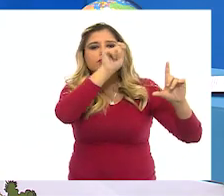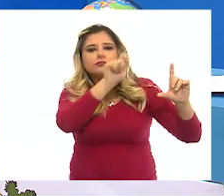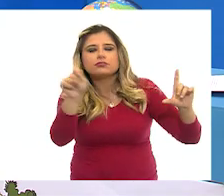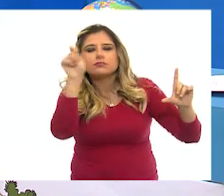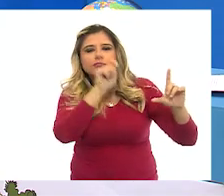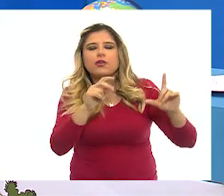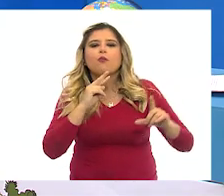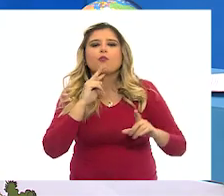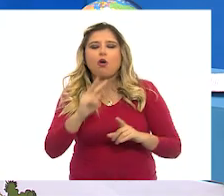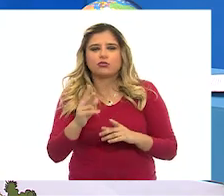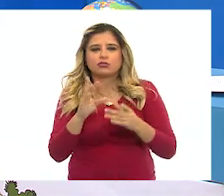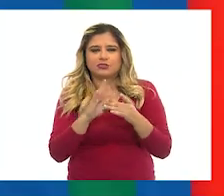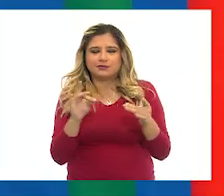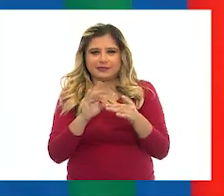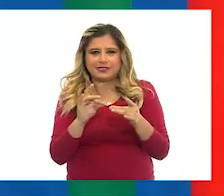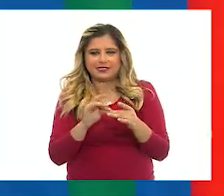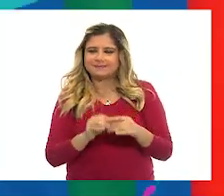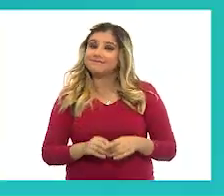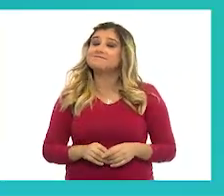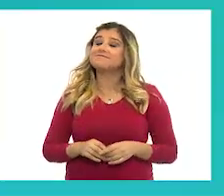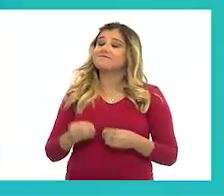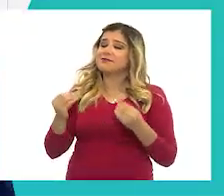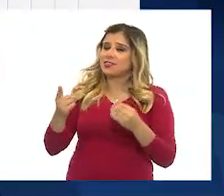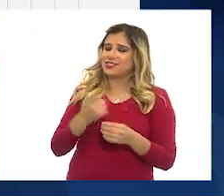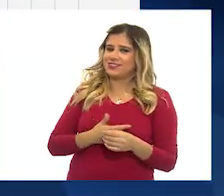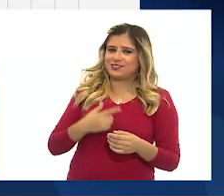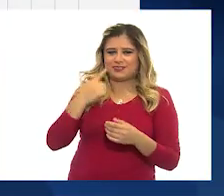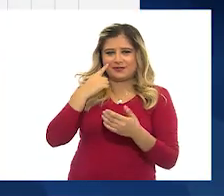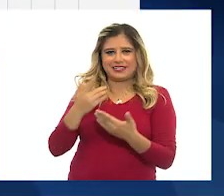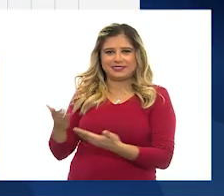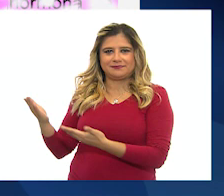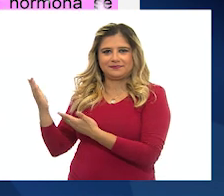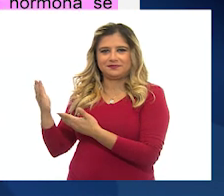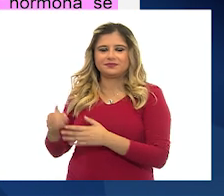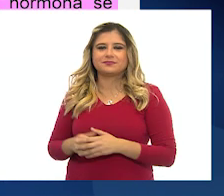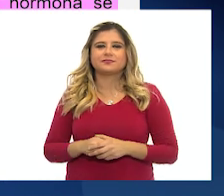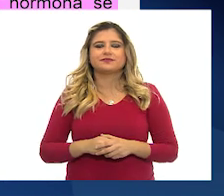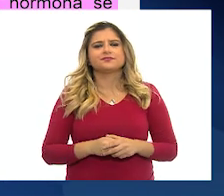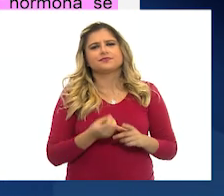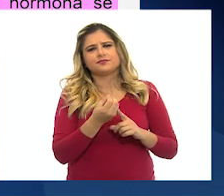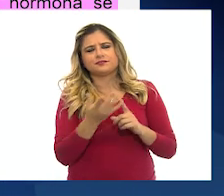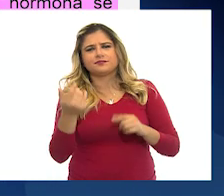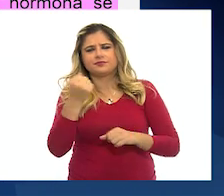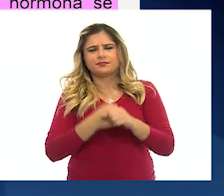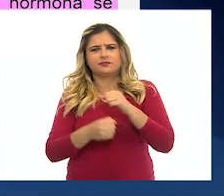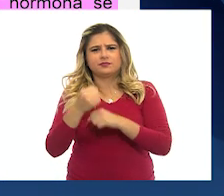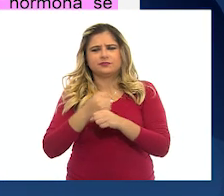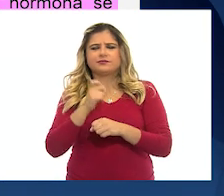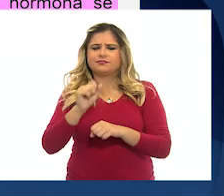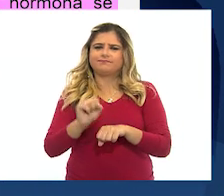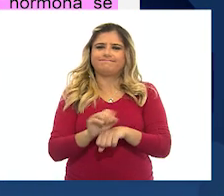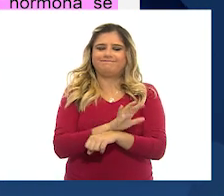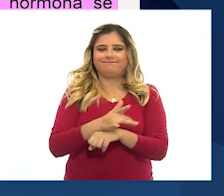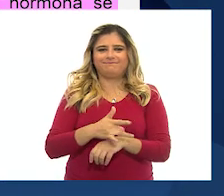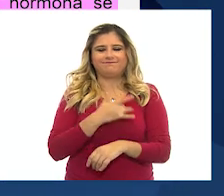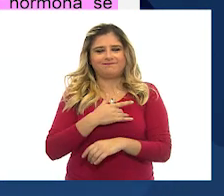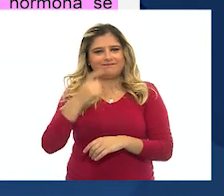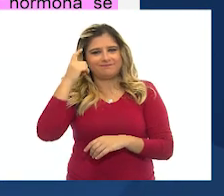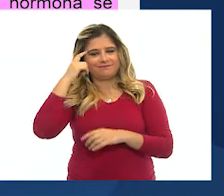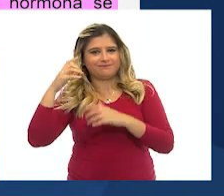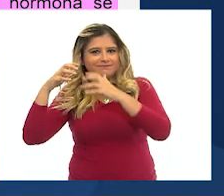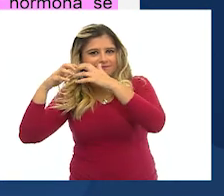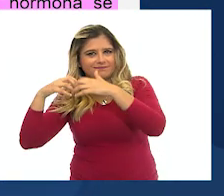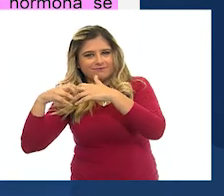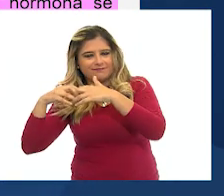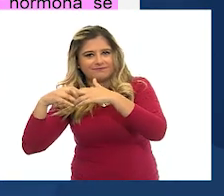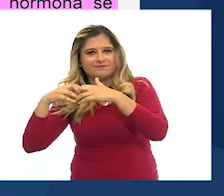en voz alta. Con mucho gusto. Veamos. Desde hace unos años soy suscriptor y entusiasta lector de Mente y